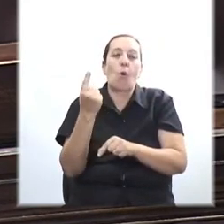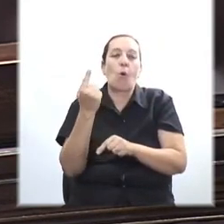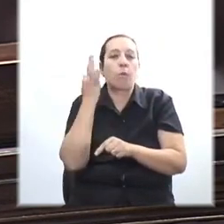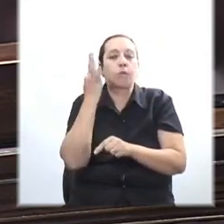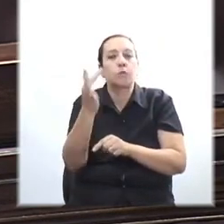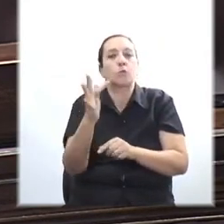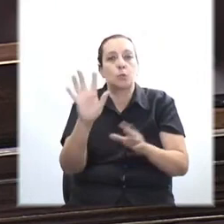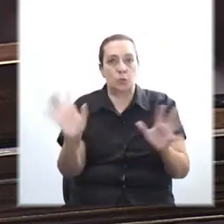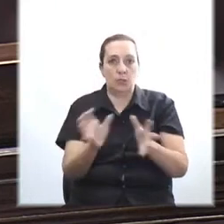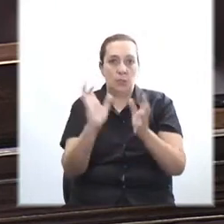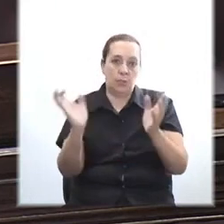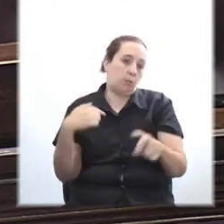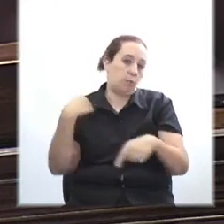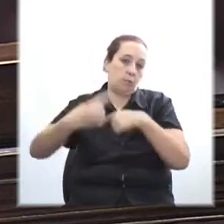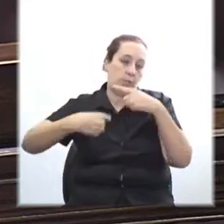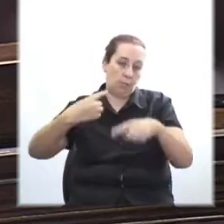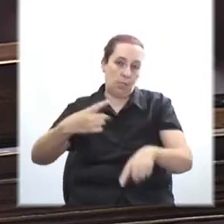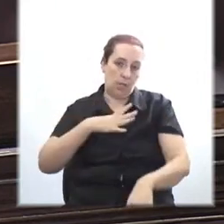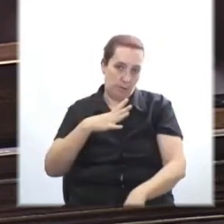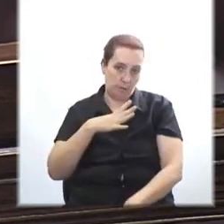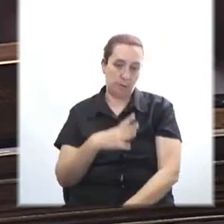futuros incendios que van a seguir existiendo.